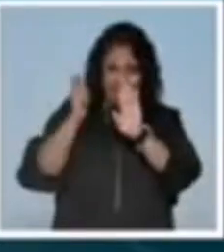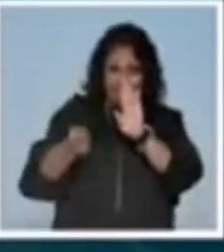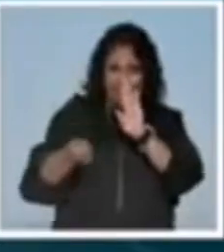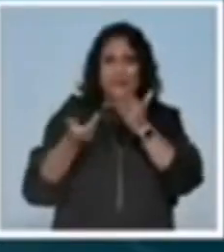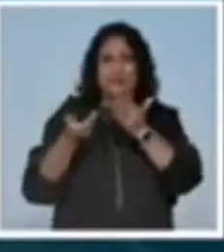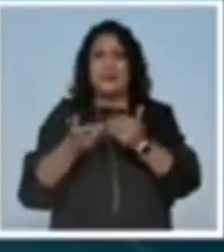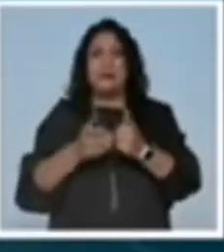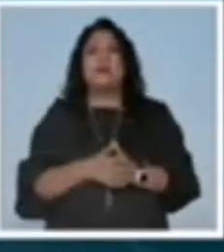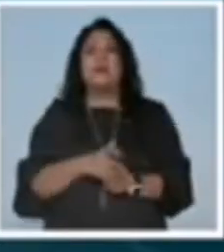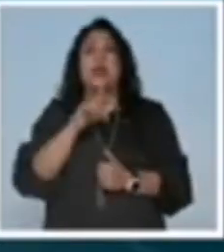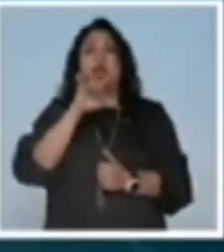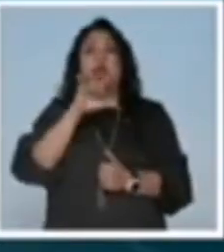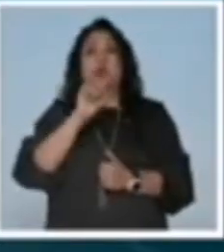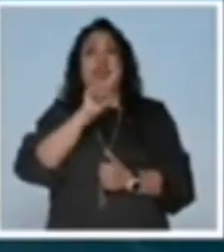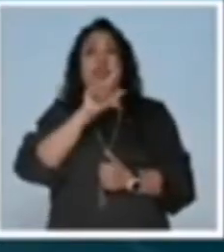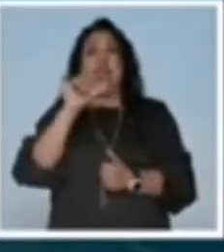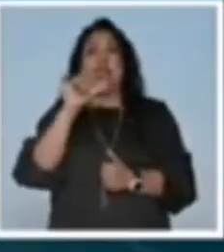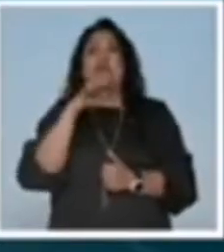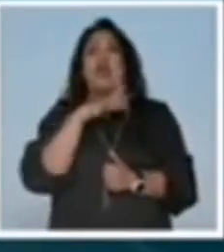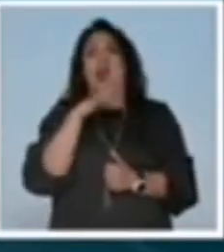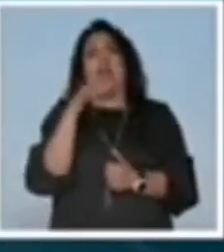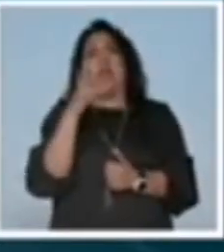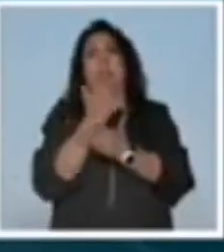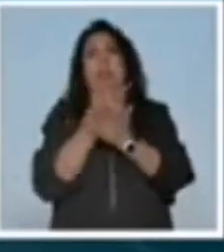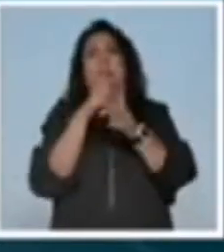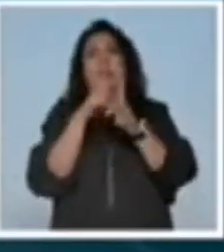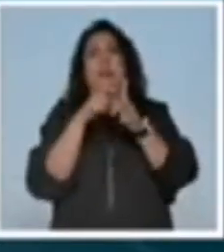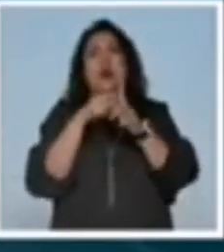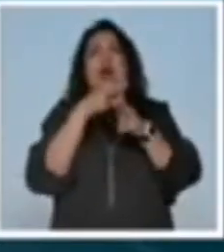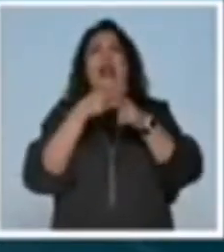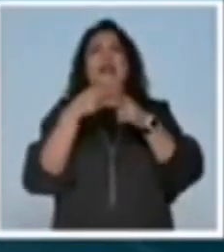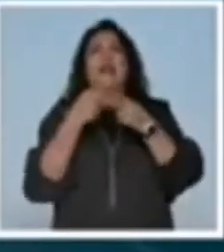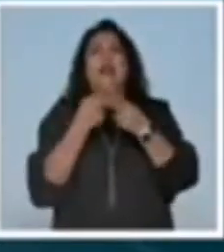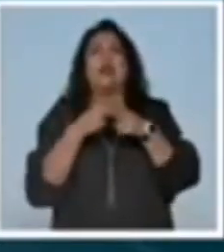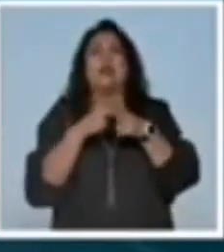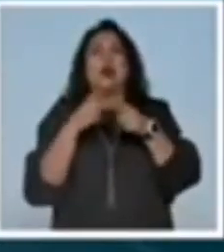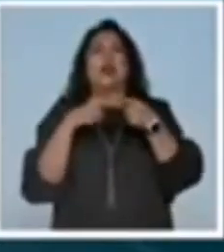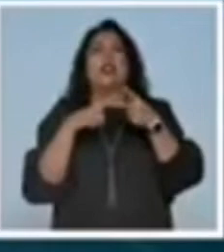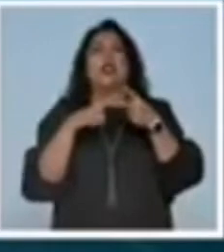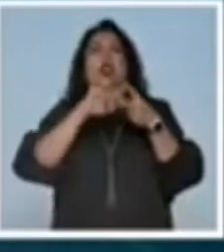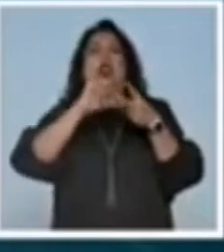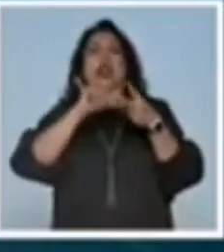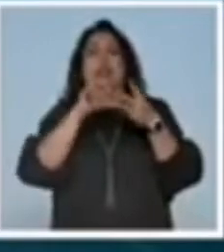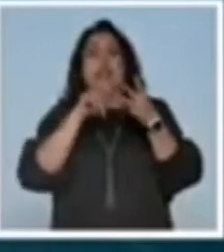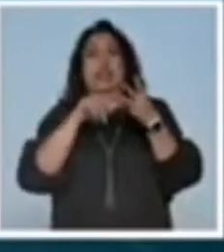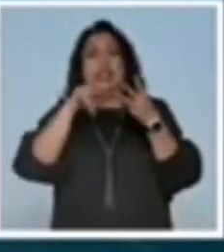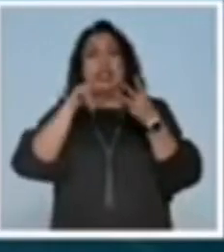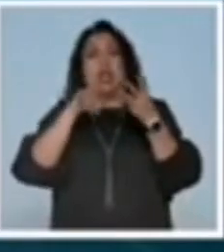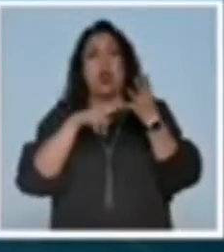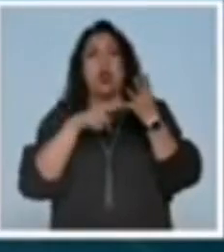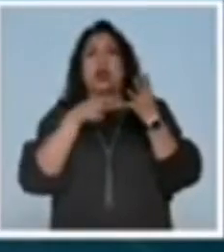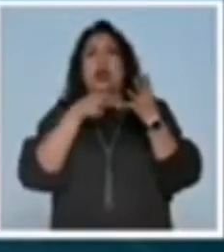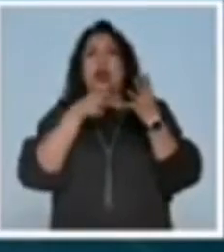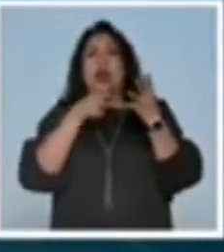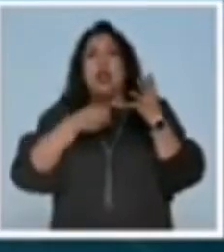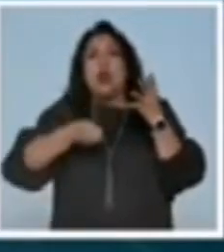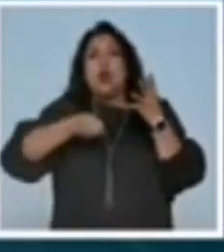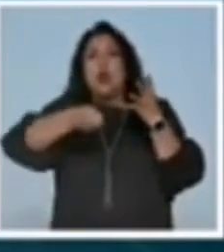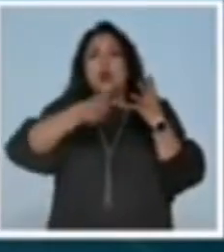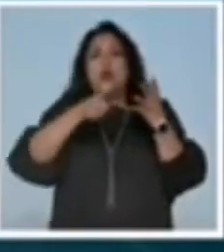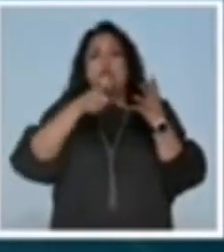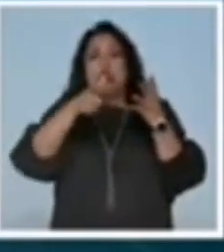trata? Luis Telles, quien ha realizado la animación de Hasta los Huesos, Jacinta, La Noria y La Linterna Mágica a la